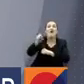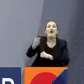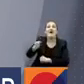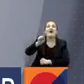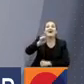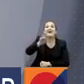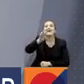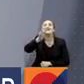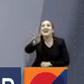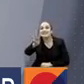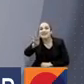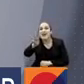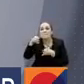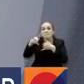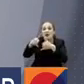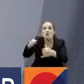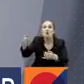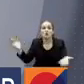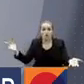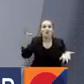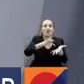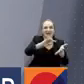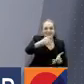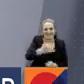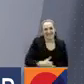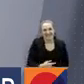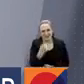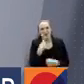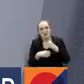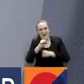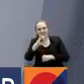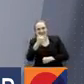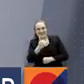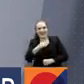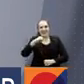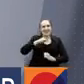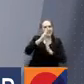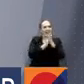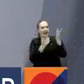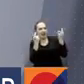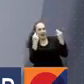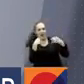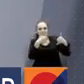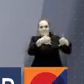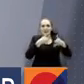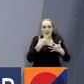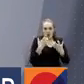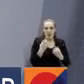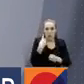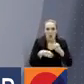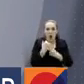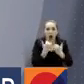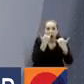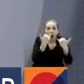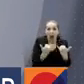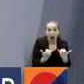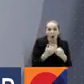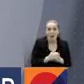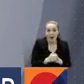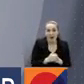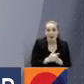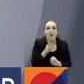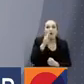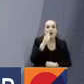ibas para los Grammy, pero ahí tú no pediste boicot. De seguro tenías hasta cambio de ropa para cada premio. Pero como de las 13